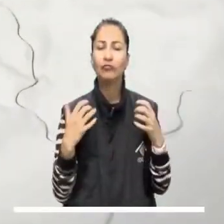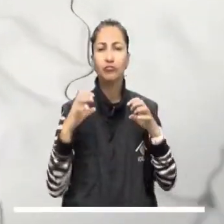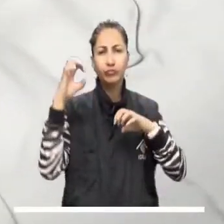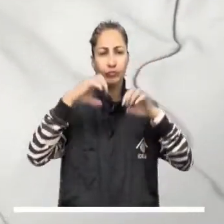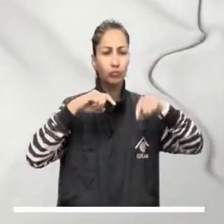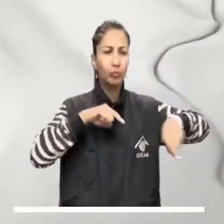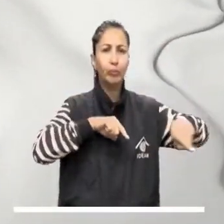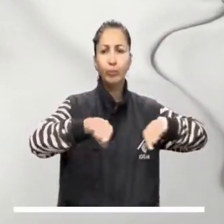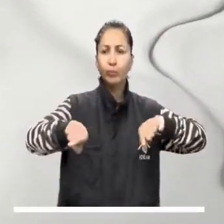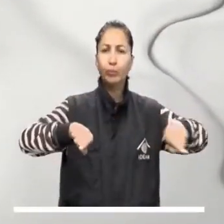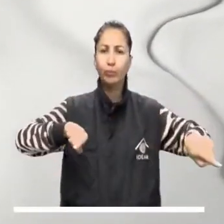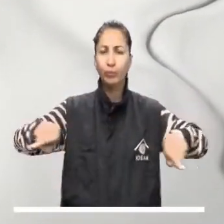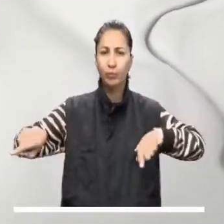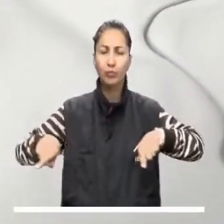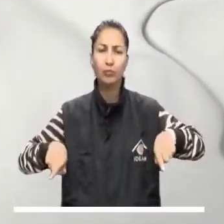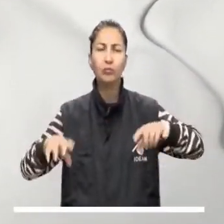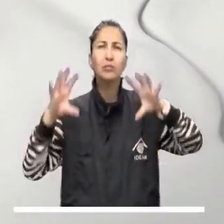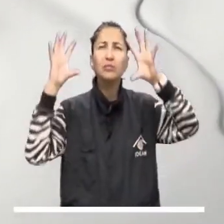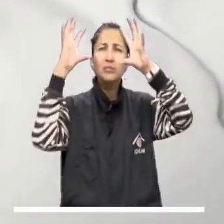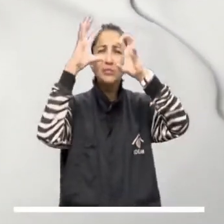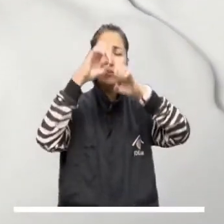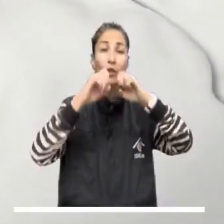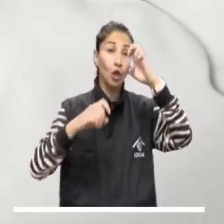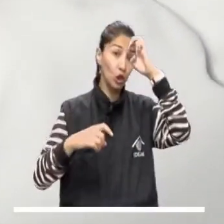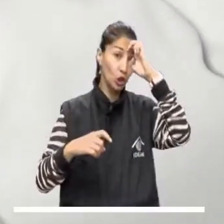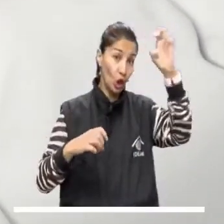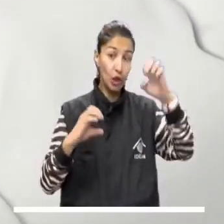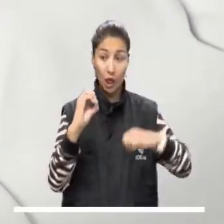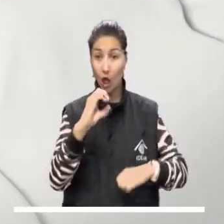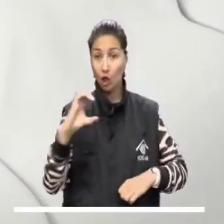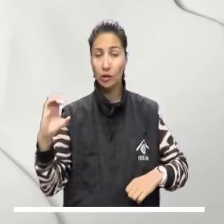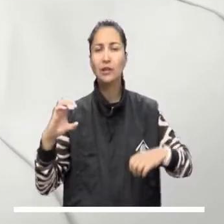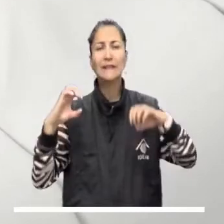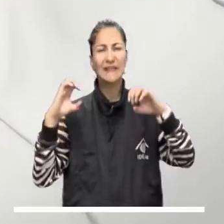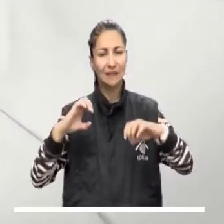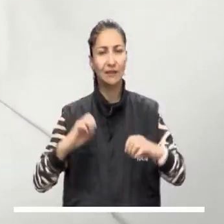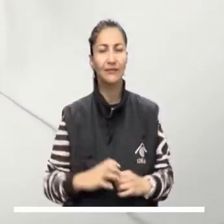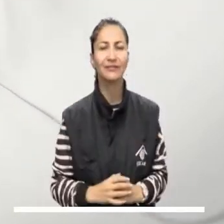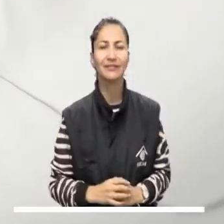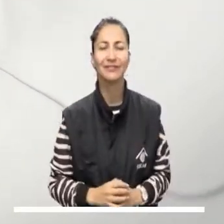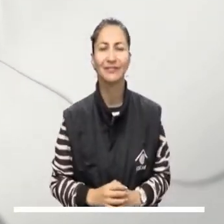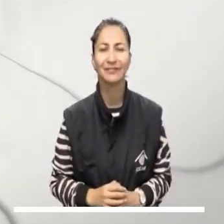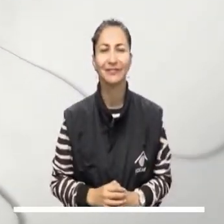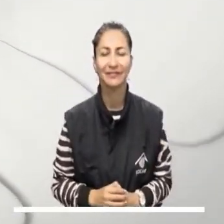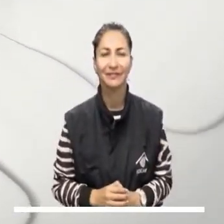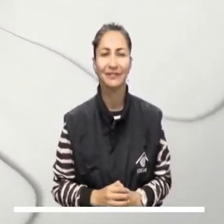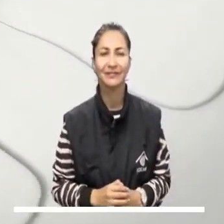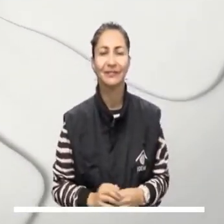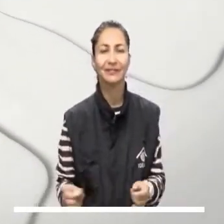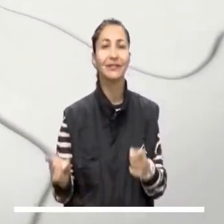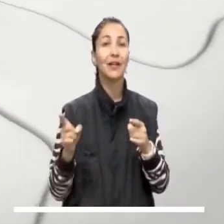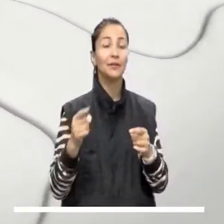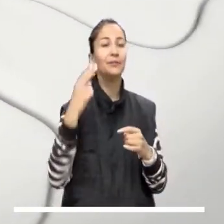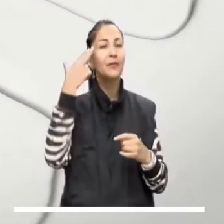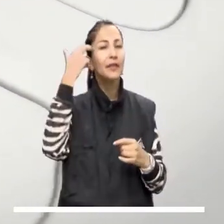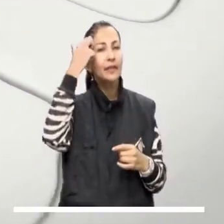Para la capital se prevén lloviznas aisladas y cielo parcialmente nublado sobre el norte y occidente de la ciudad.